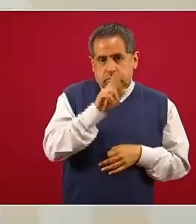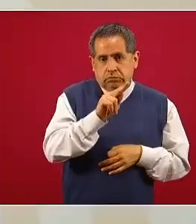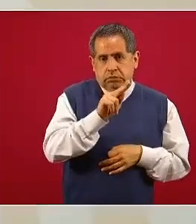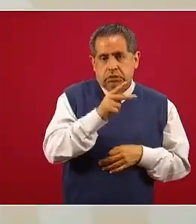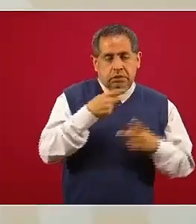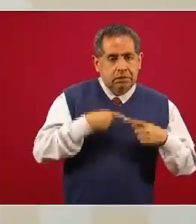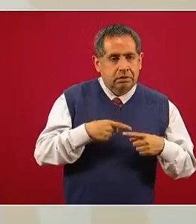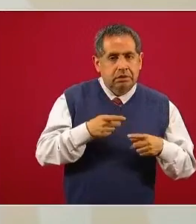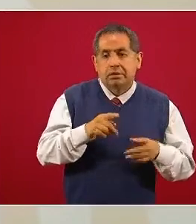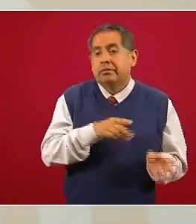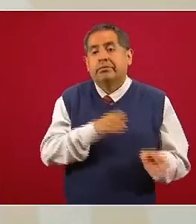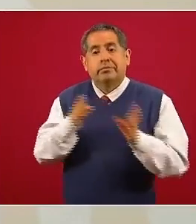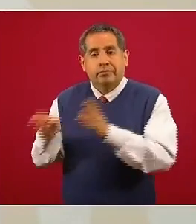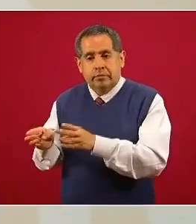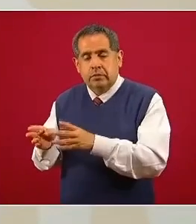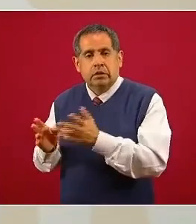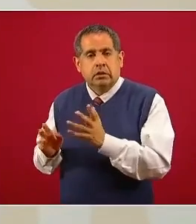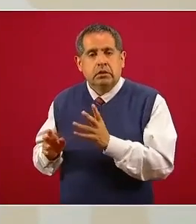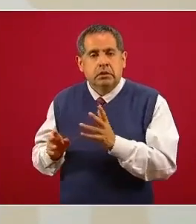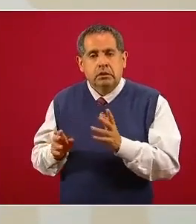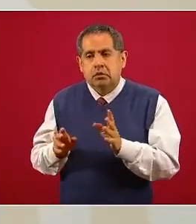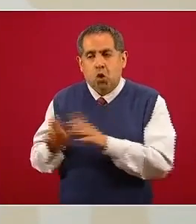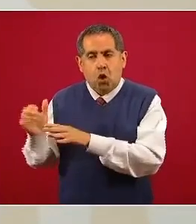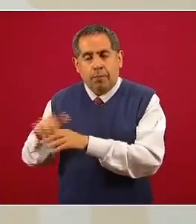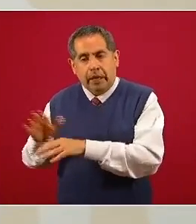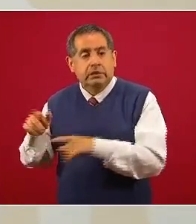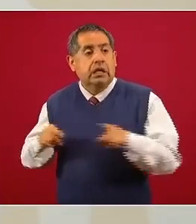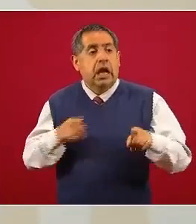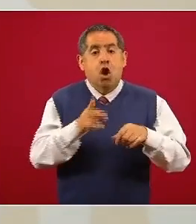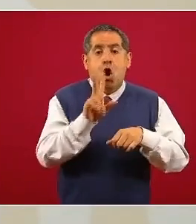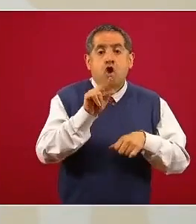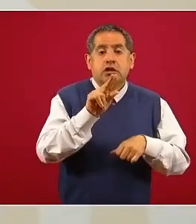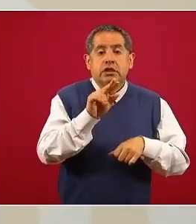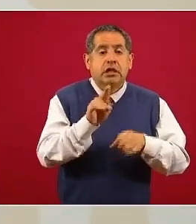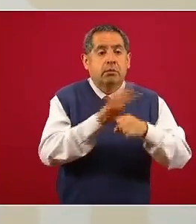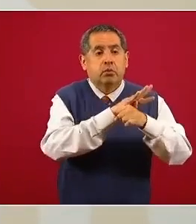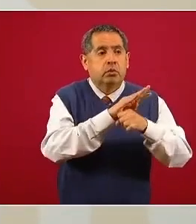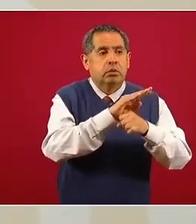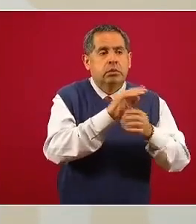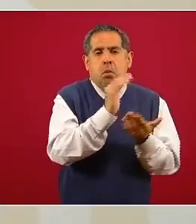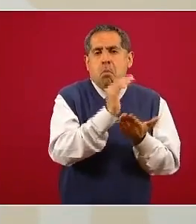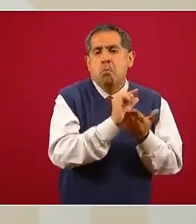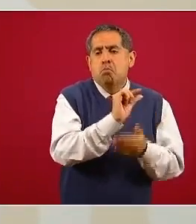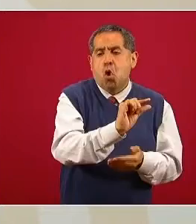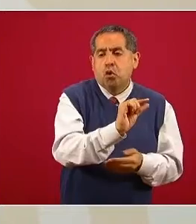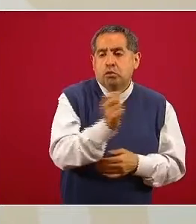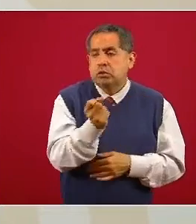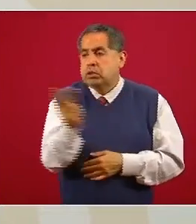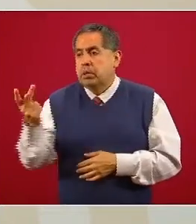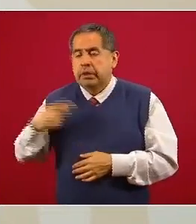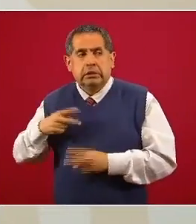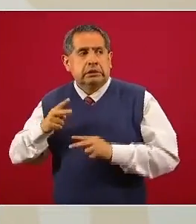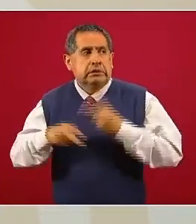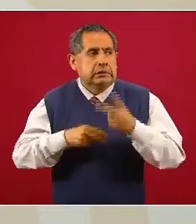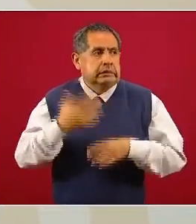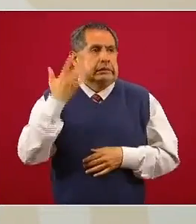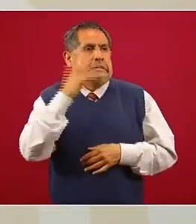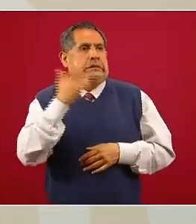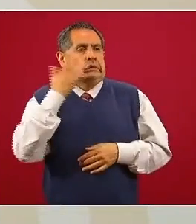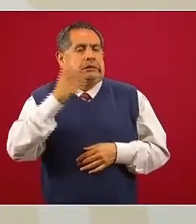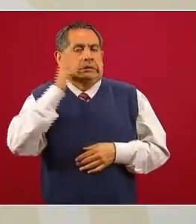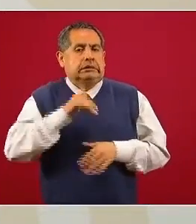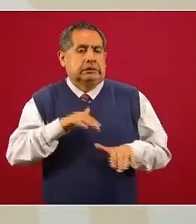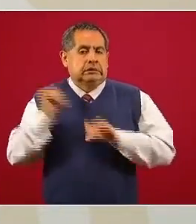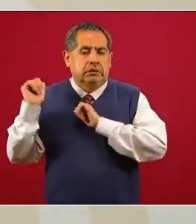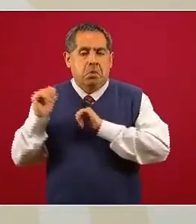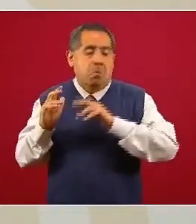una ocupación hospitalaria baja porque, les repito, ha habido mucho temor de del resto de los pacientes a llegar al hospital.